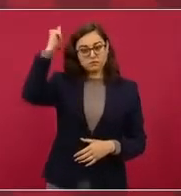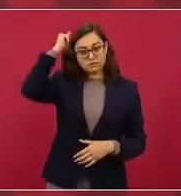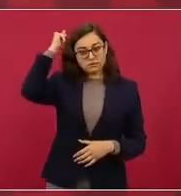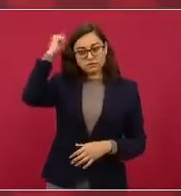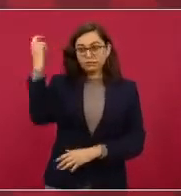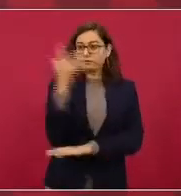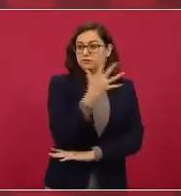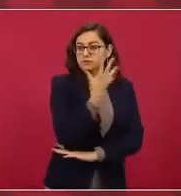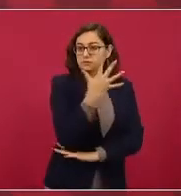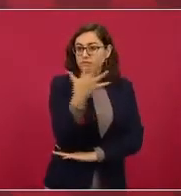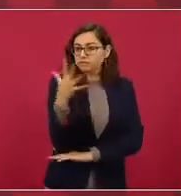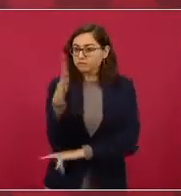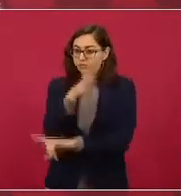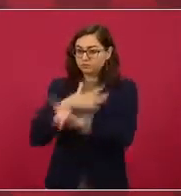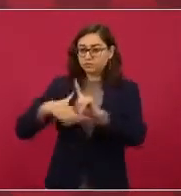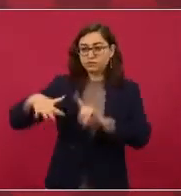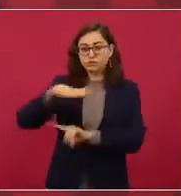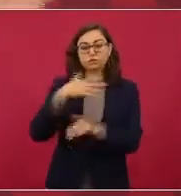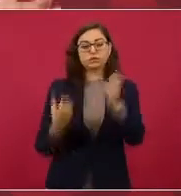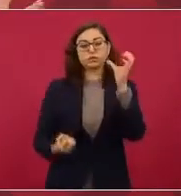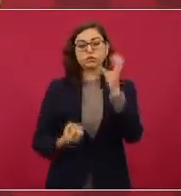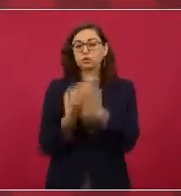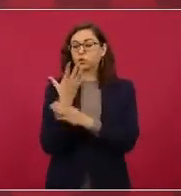natural, protegida.